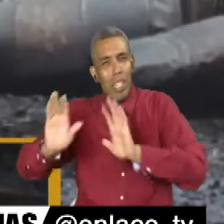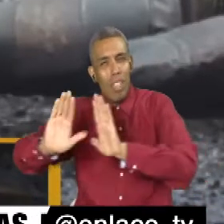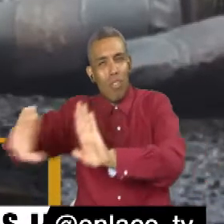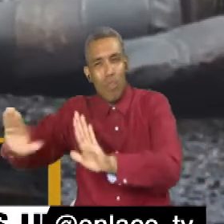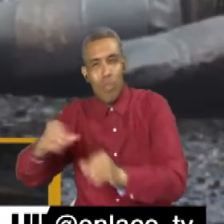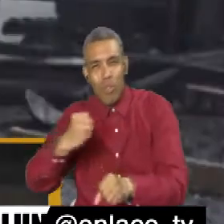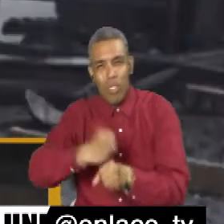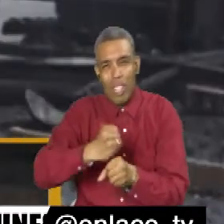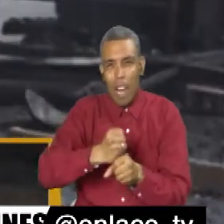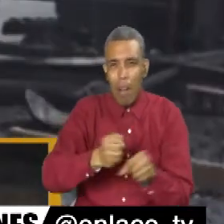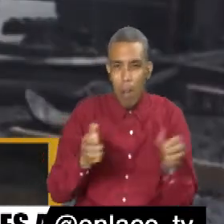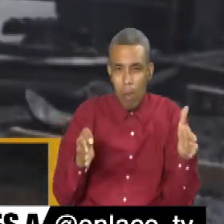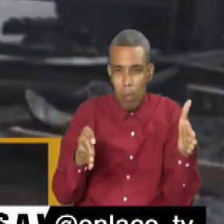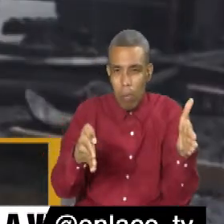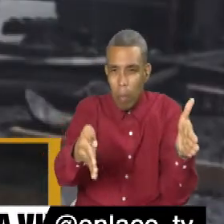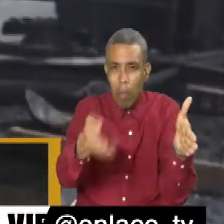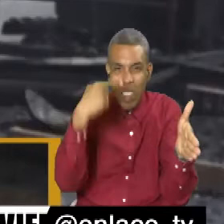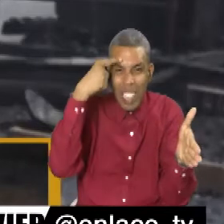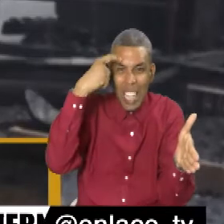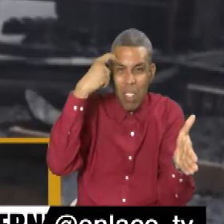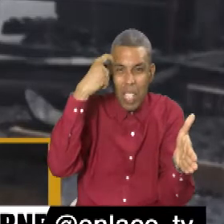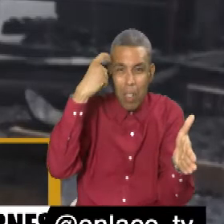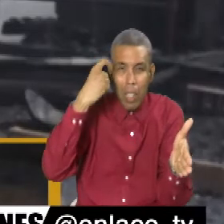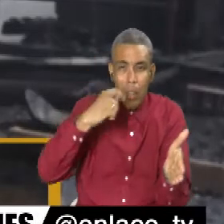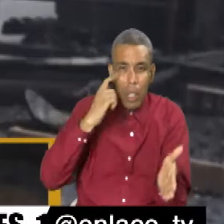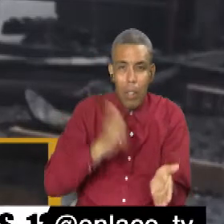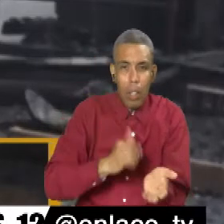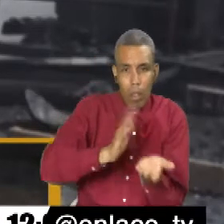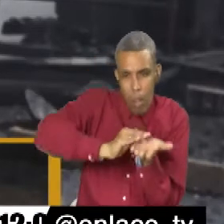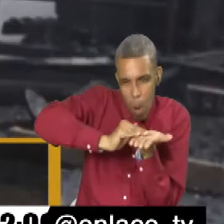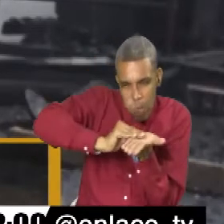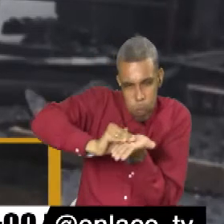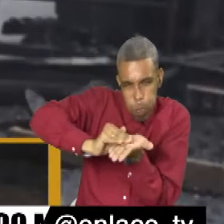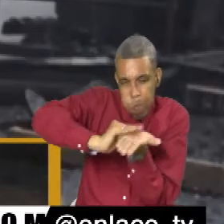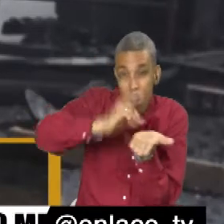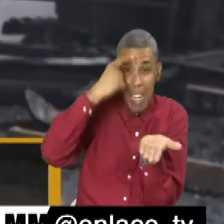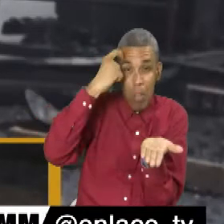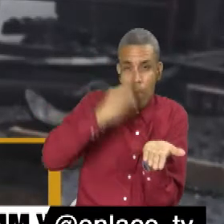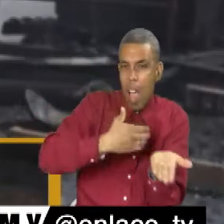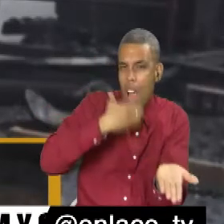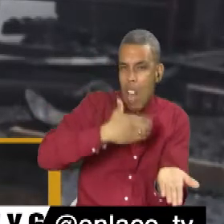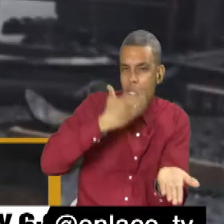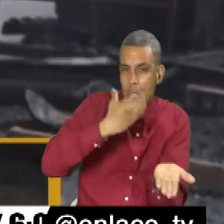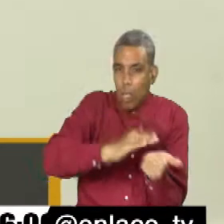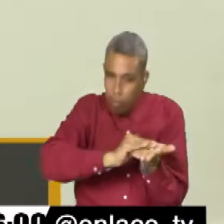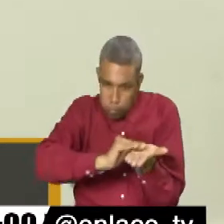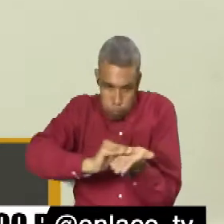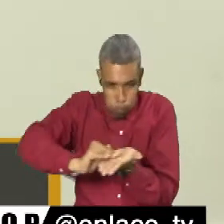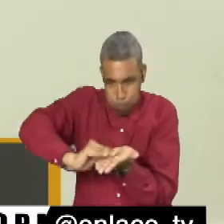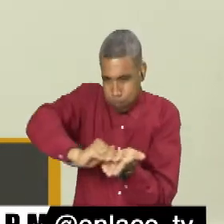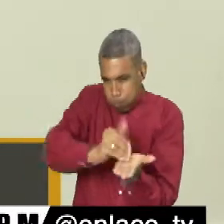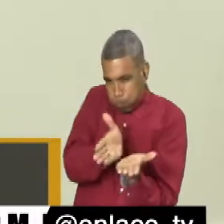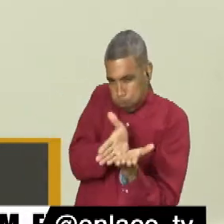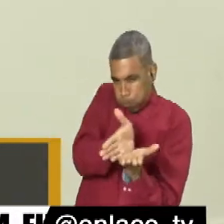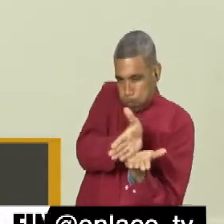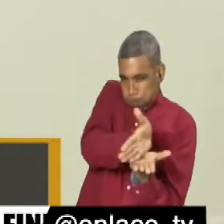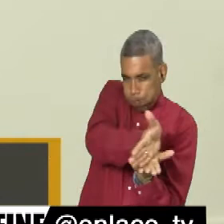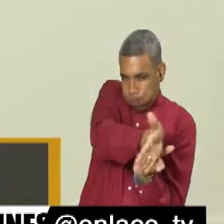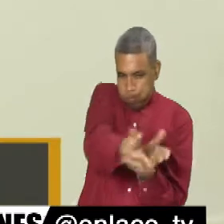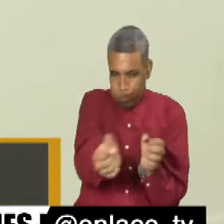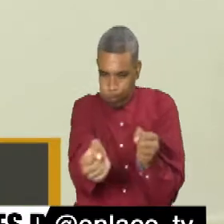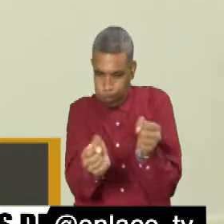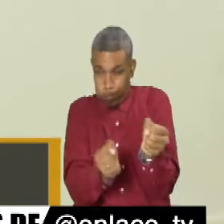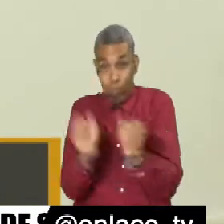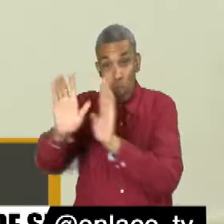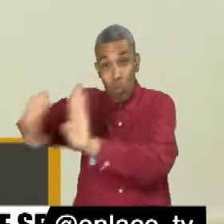incendiadas completamente. El riesgo era que alrededor habían unos tanques de mayor capacidad, más o menos de 2.000